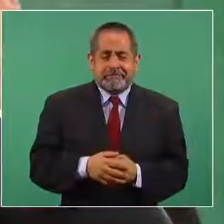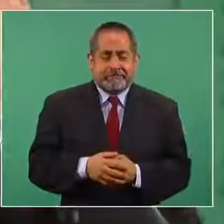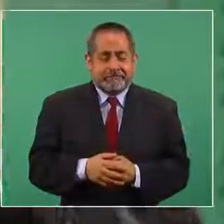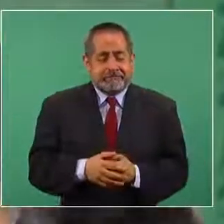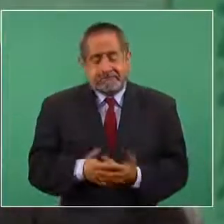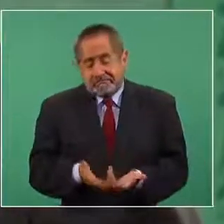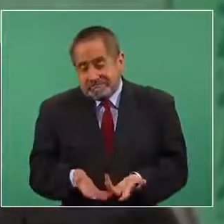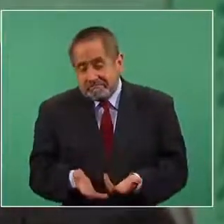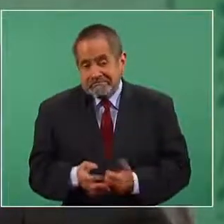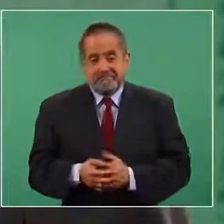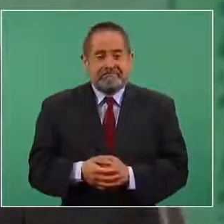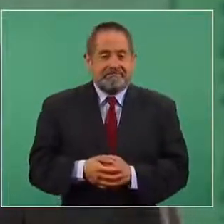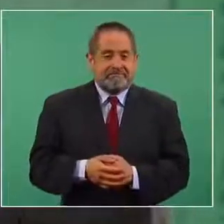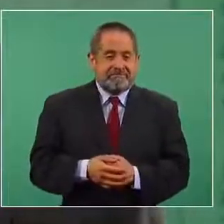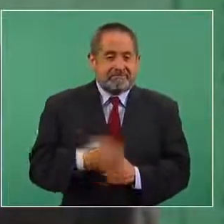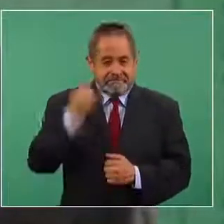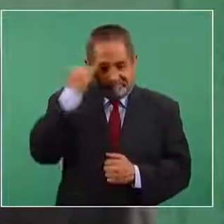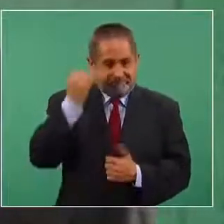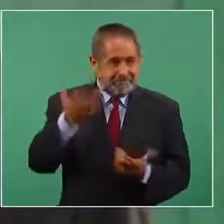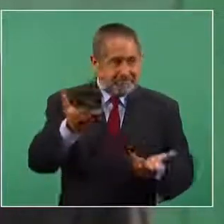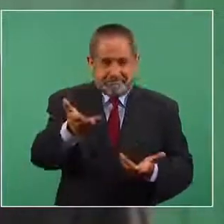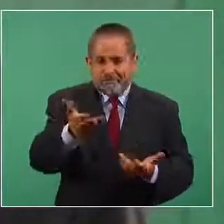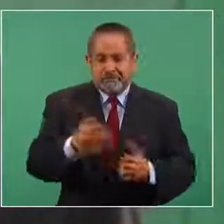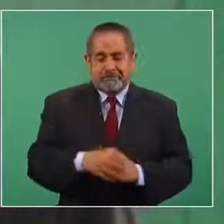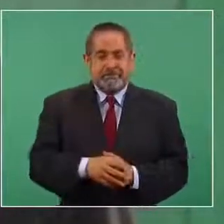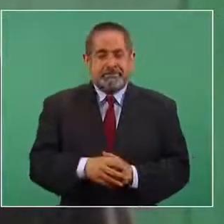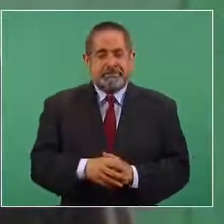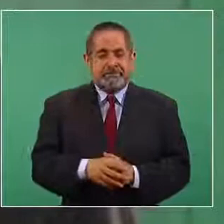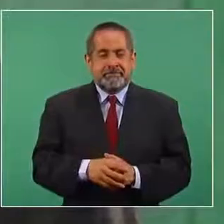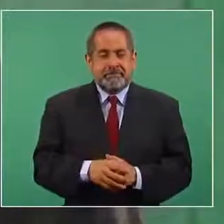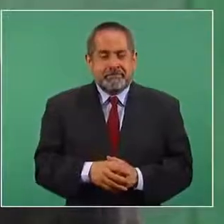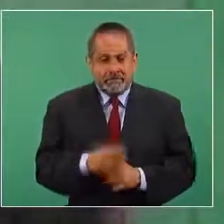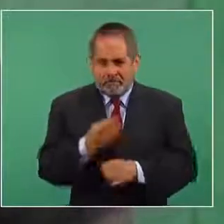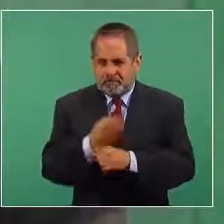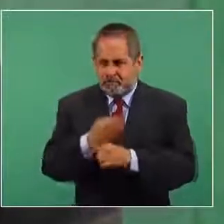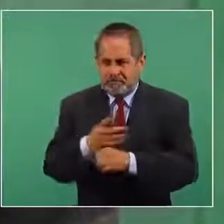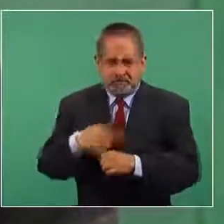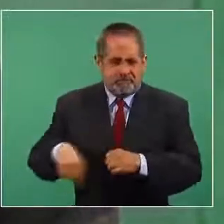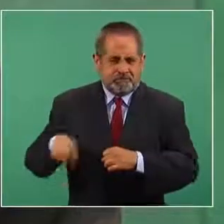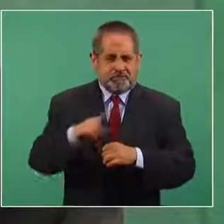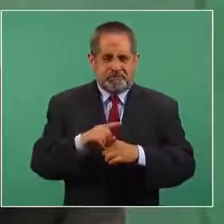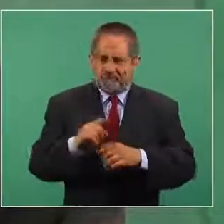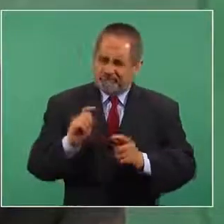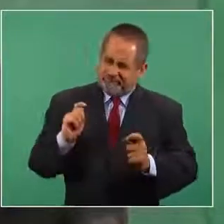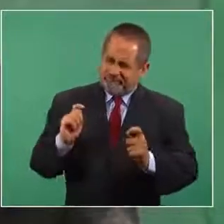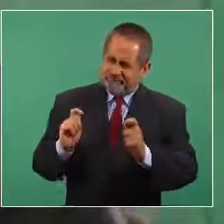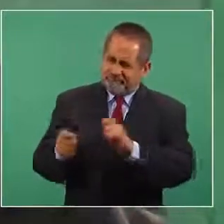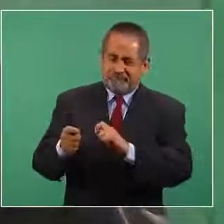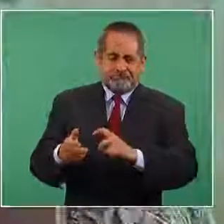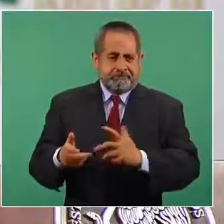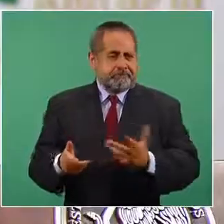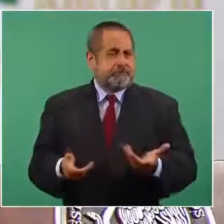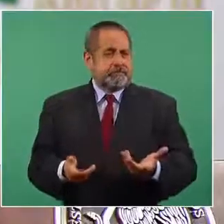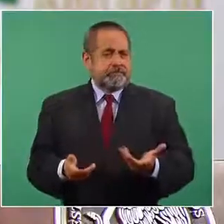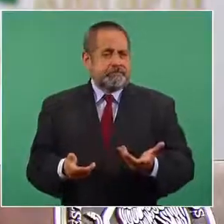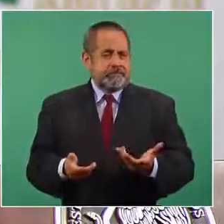imagínense el que se esté poniendo en cuestión una manera de